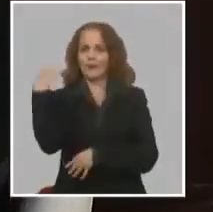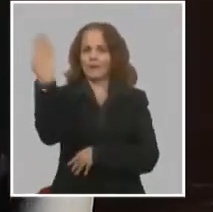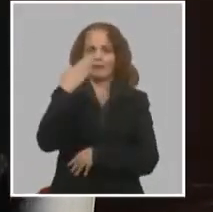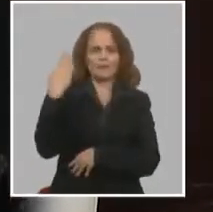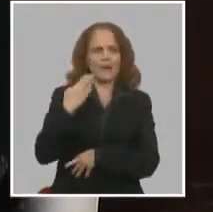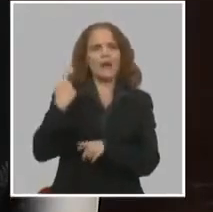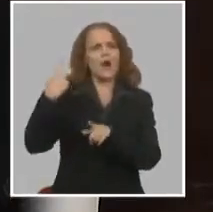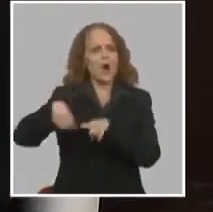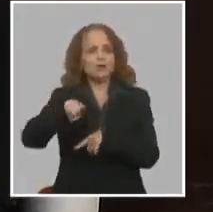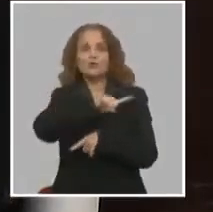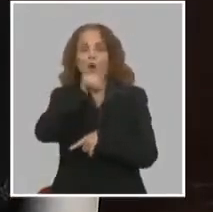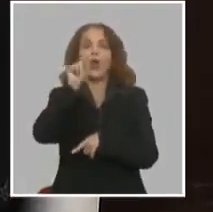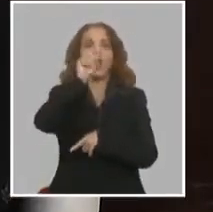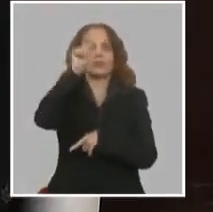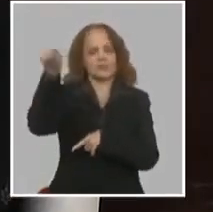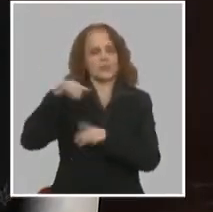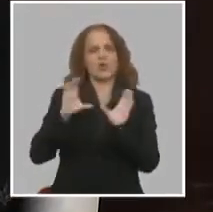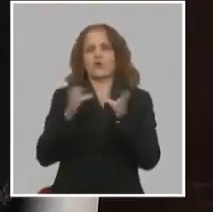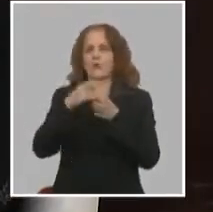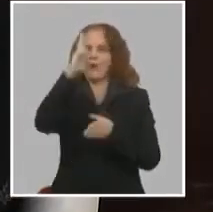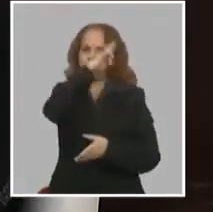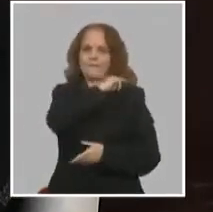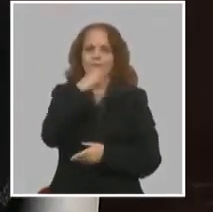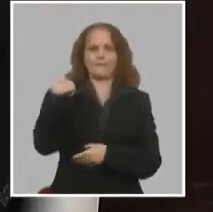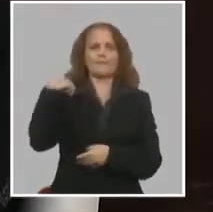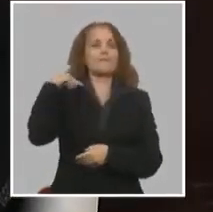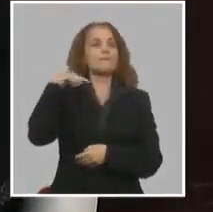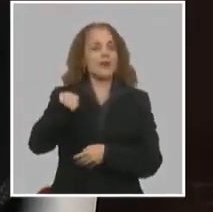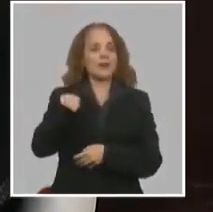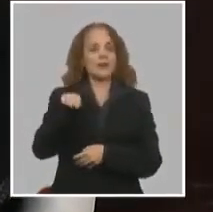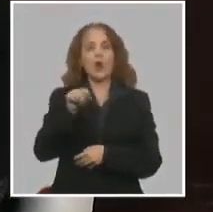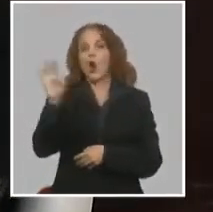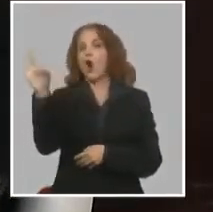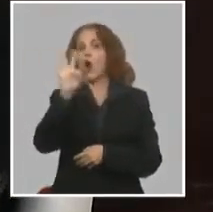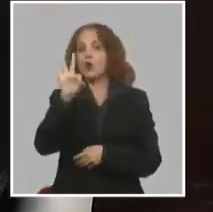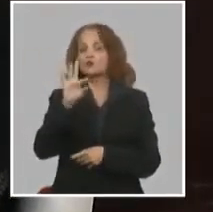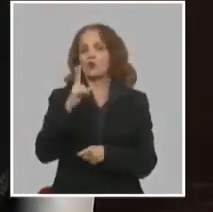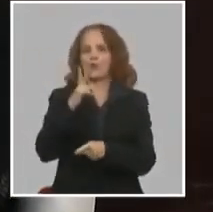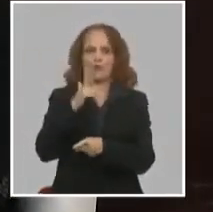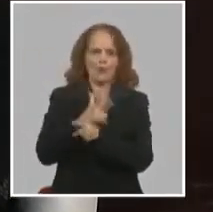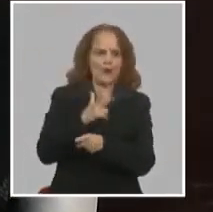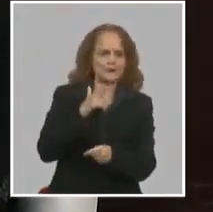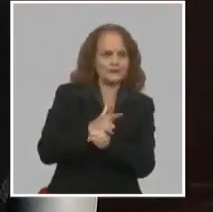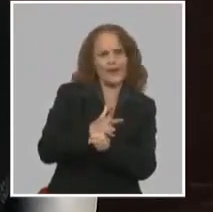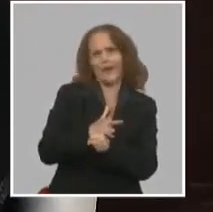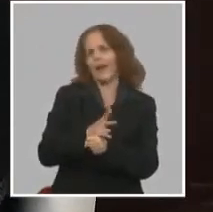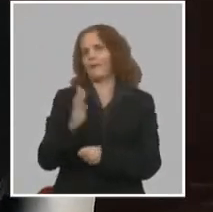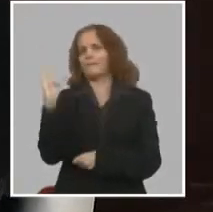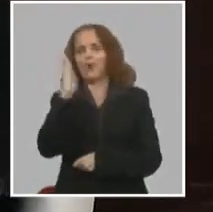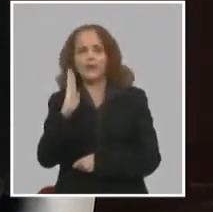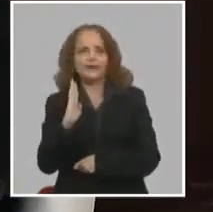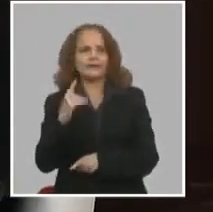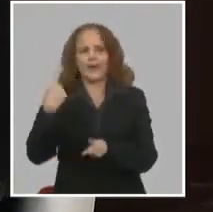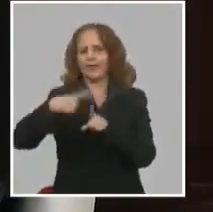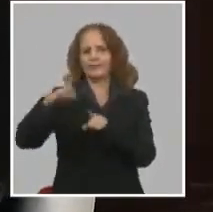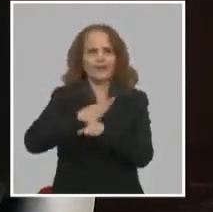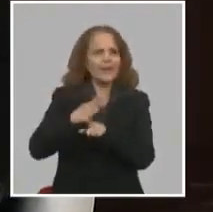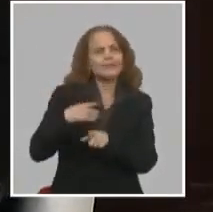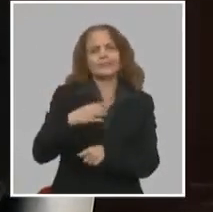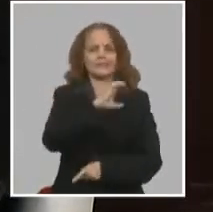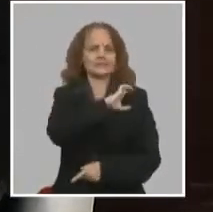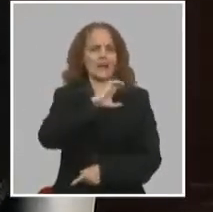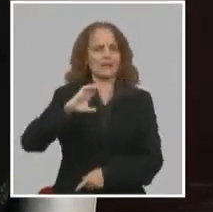del contingente. 8 ante la ocurrencia de inundaciones en Guatemala, Bolivia, Belice, México, El